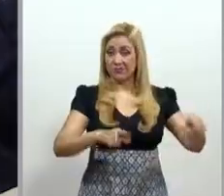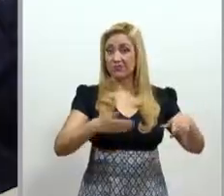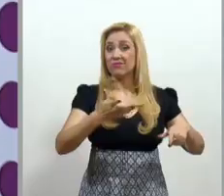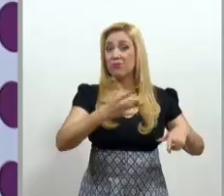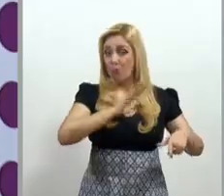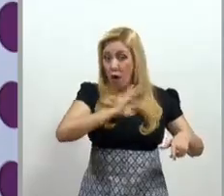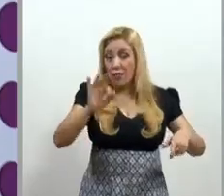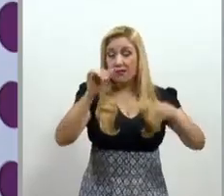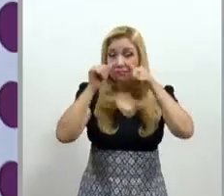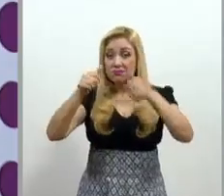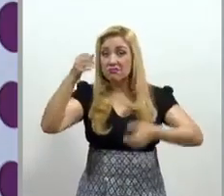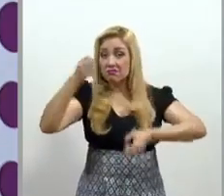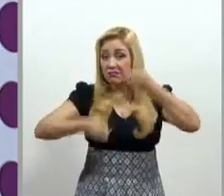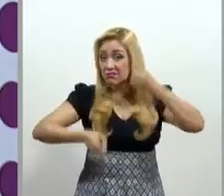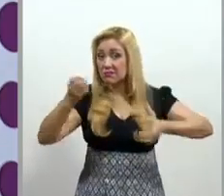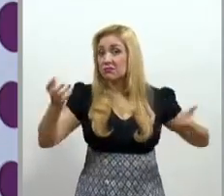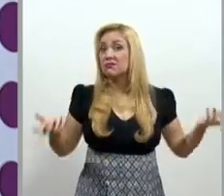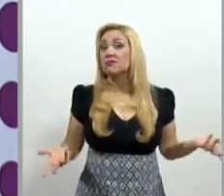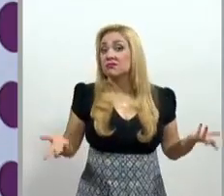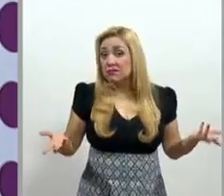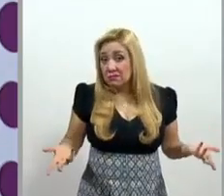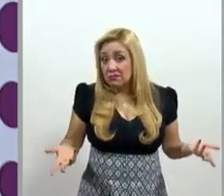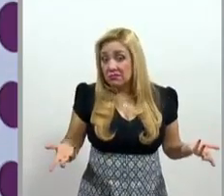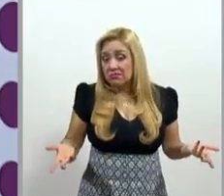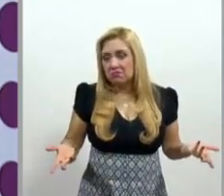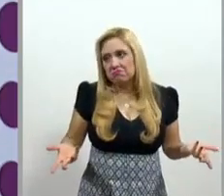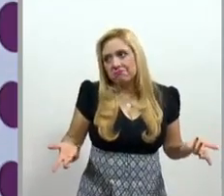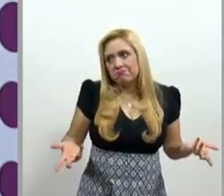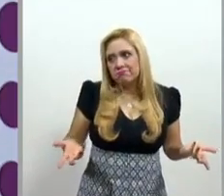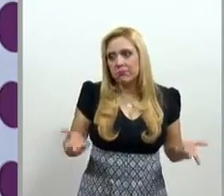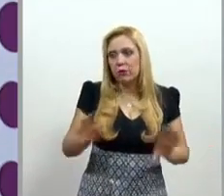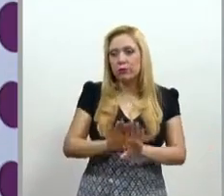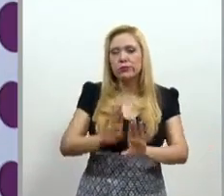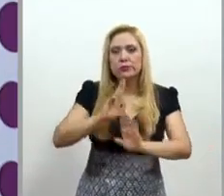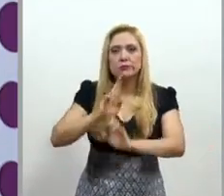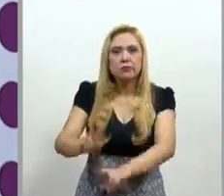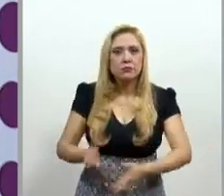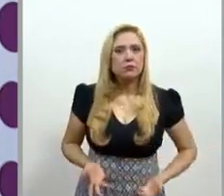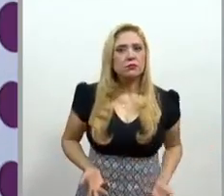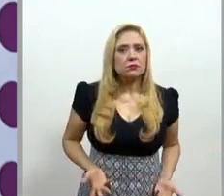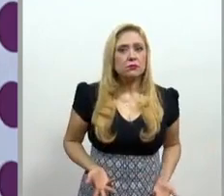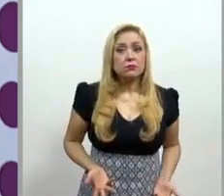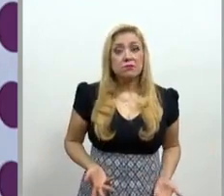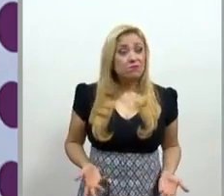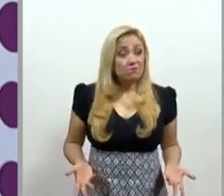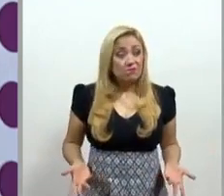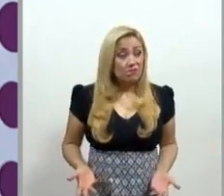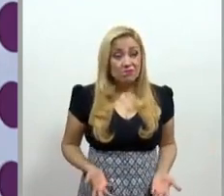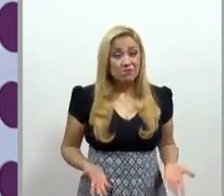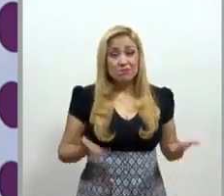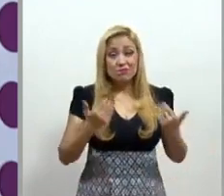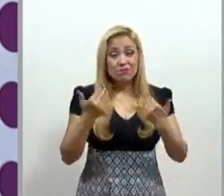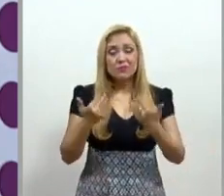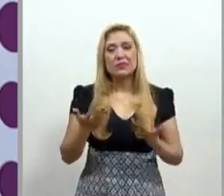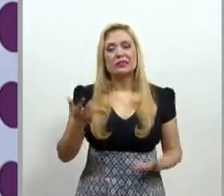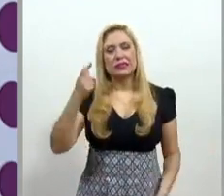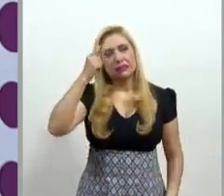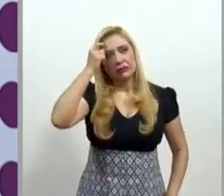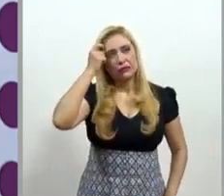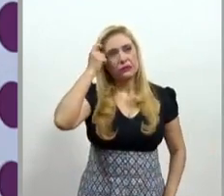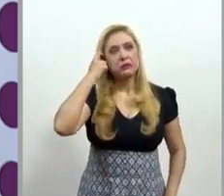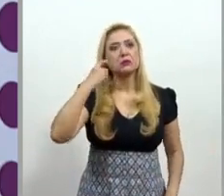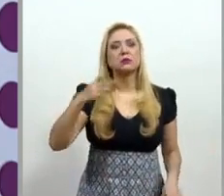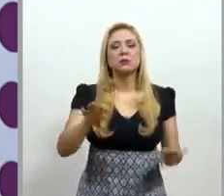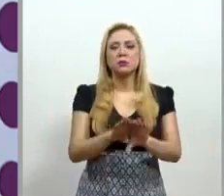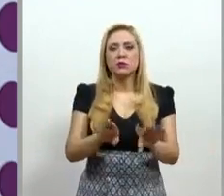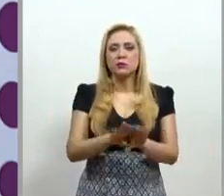que tienen nuestros tribunales de poder dar una respuesta efectiva a esto. Si no, también lo planteamos en términos prácticos,